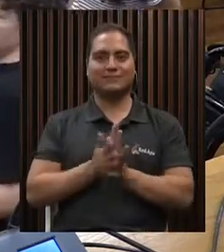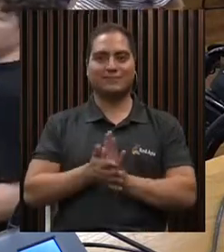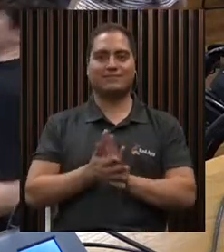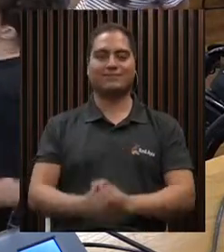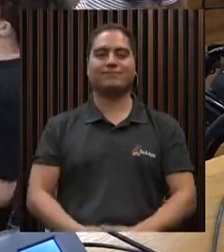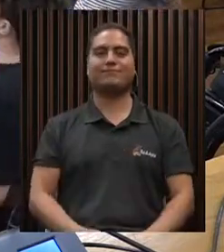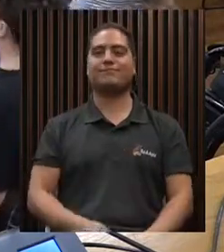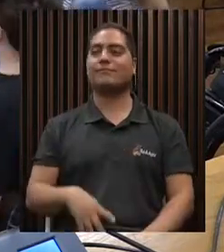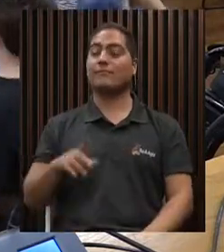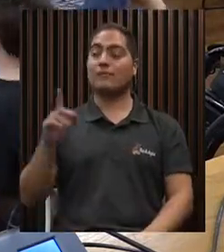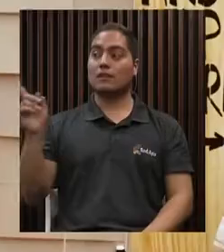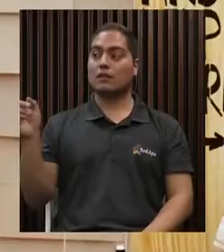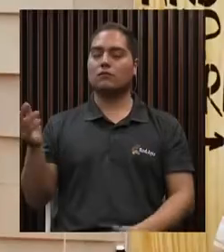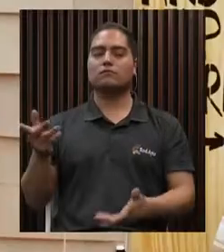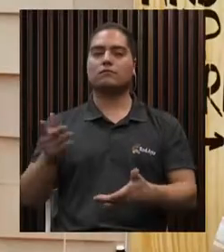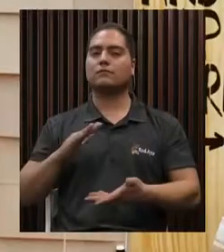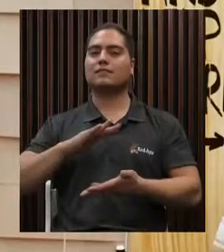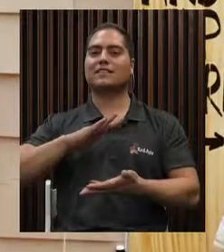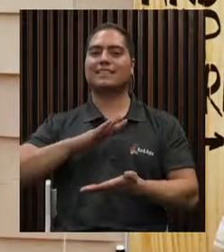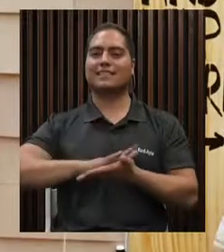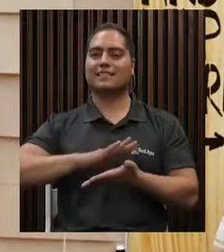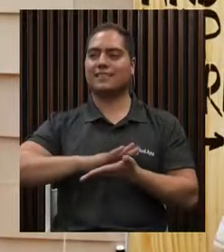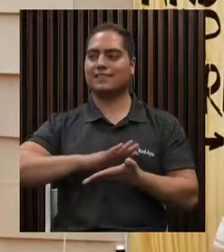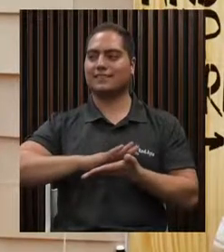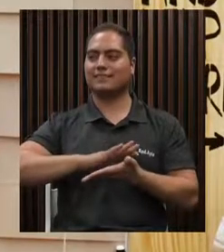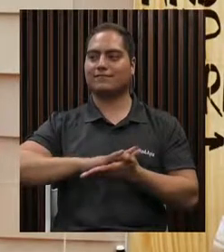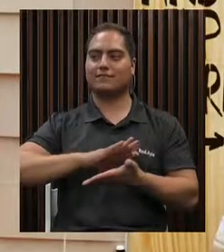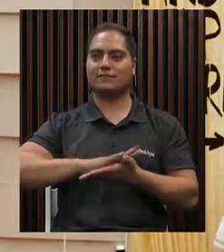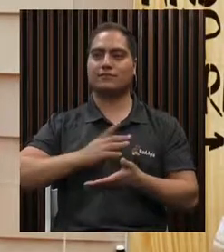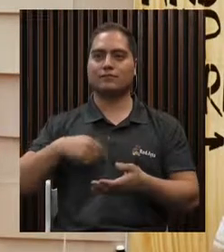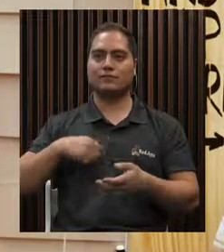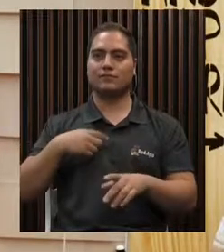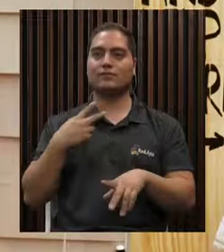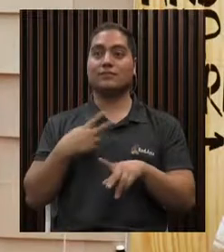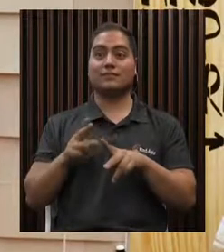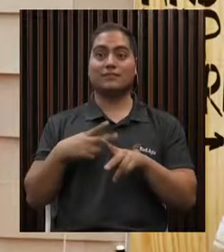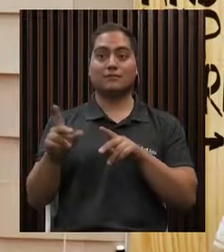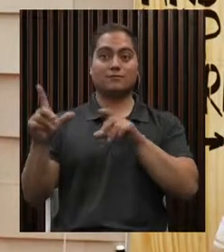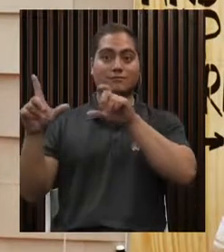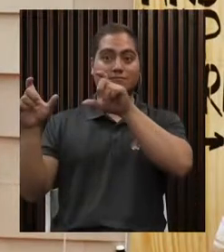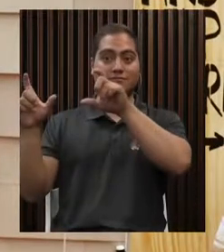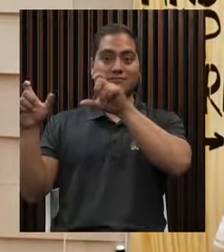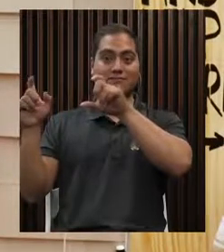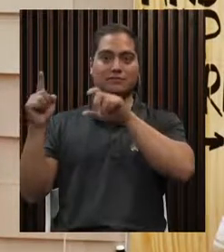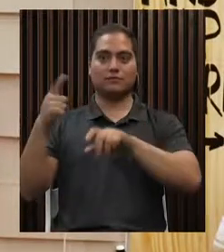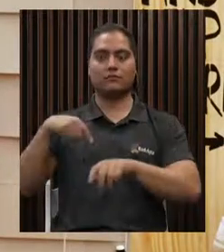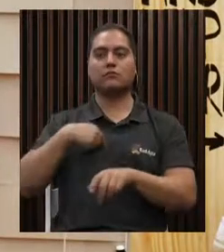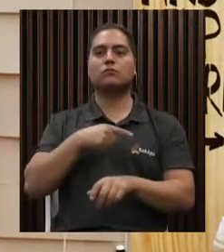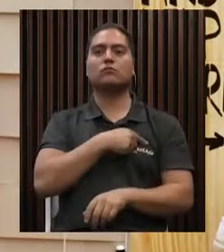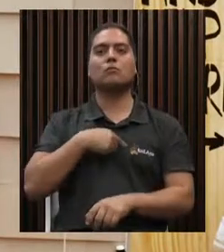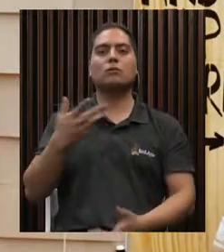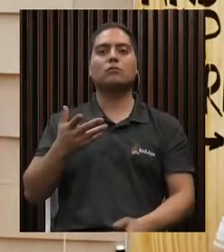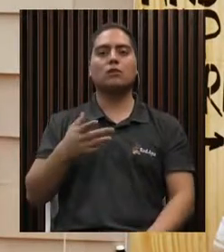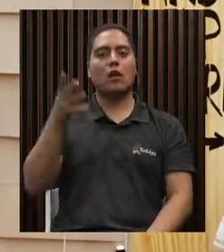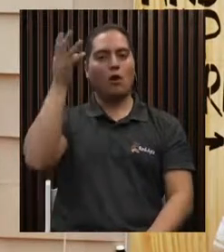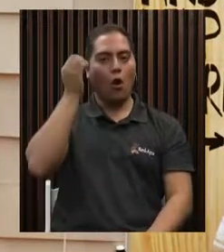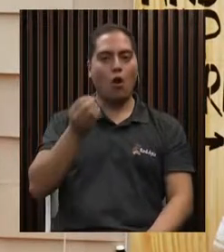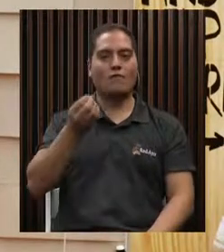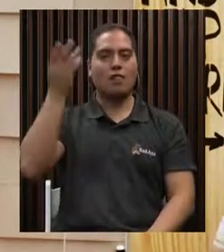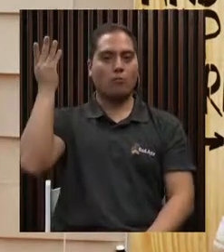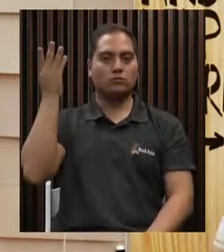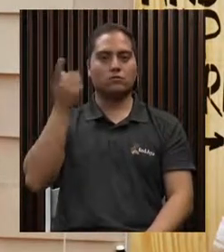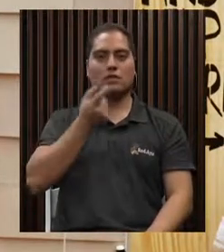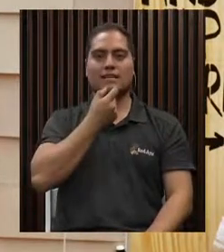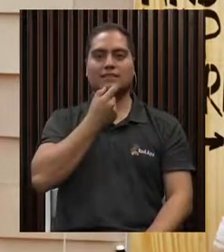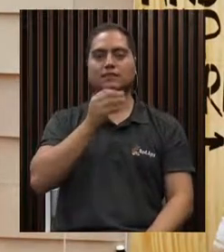Esto es de un evento que hicimos en Brittany, se llama Olvidamos, y